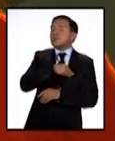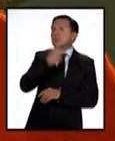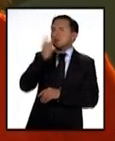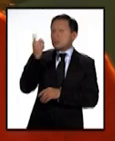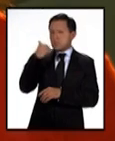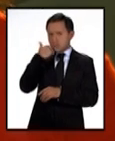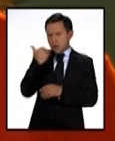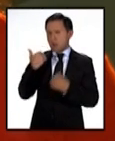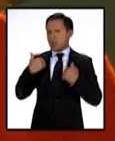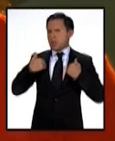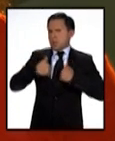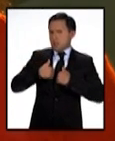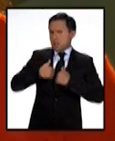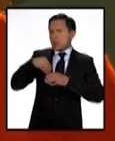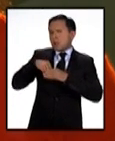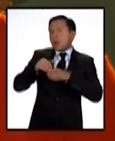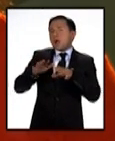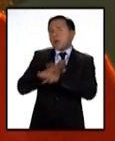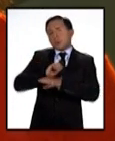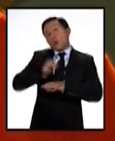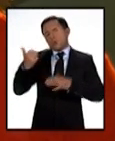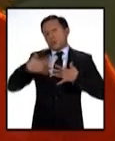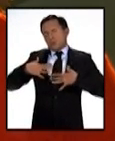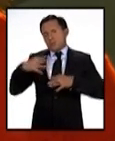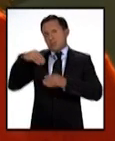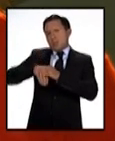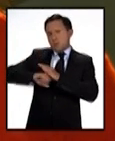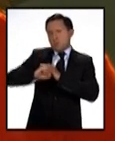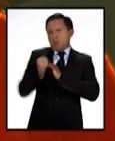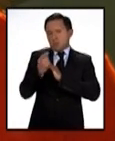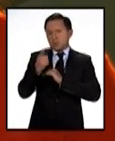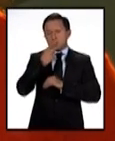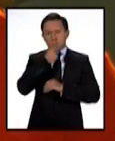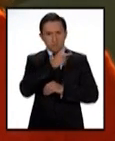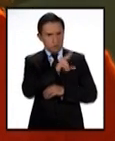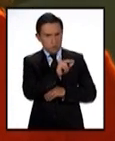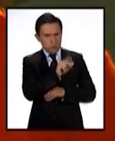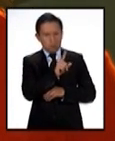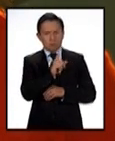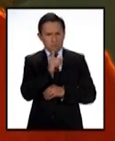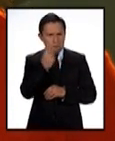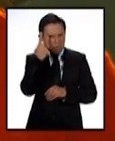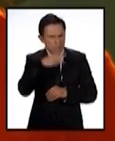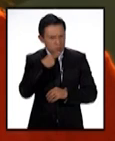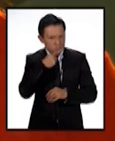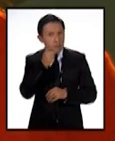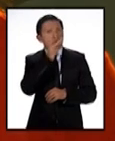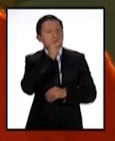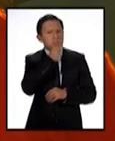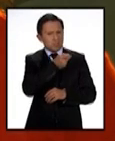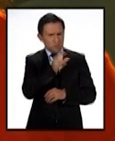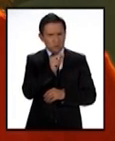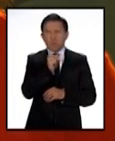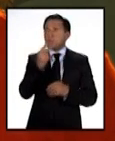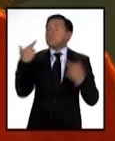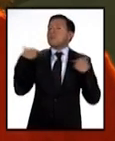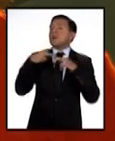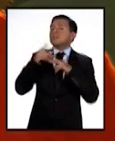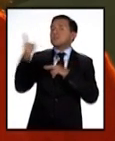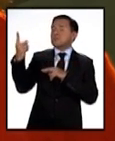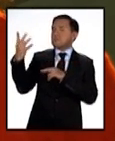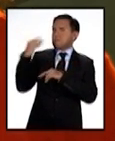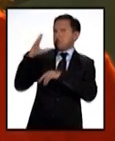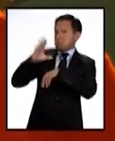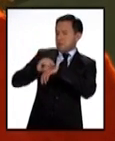llevara el uniforme, y él dice, es que la maestra nos va a dar permiso de cambiarnos. Y dice su papá, pues ya dale la ropa, que se